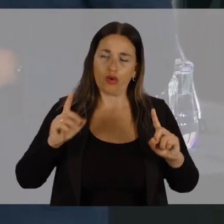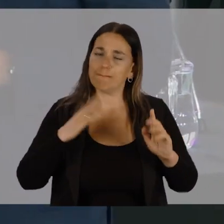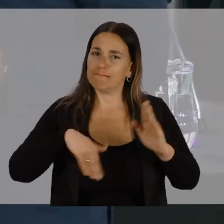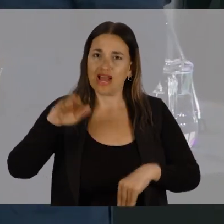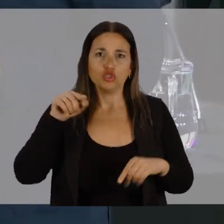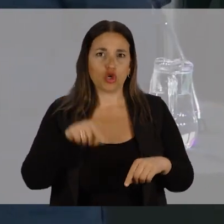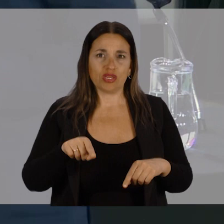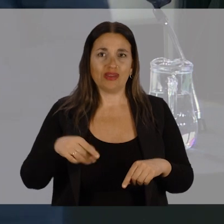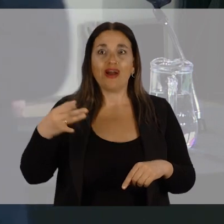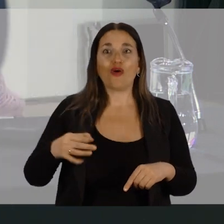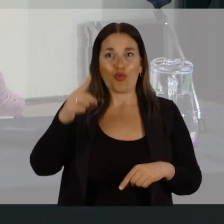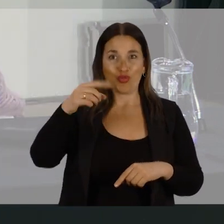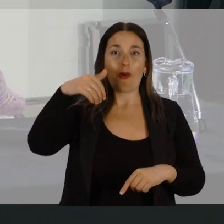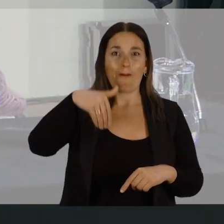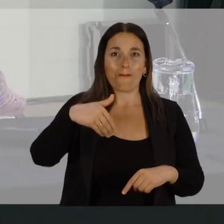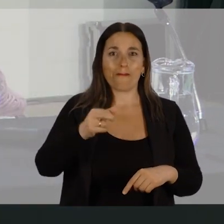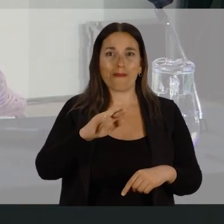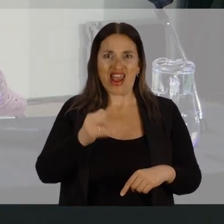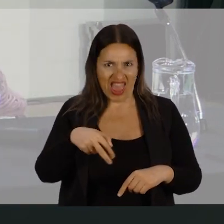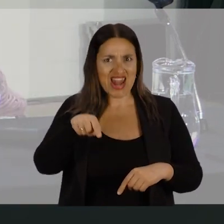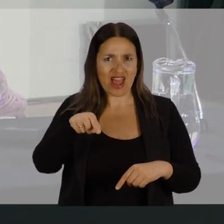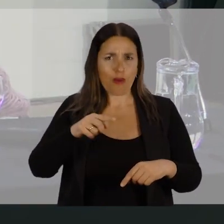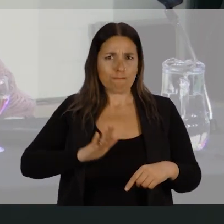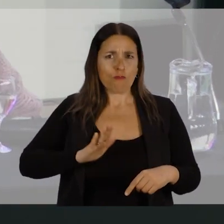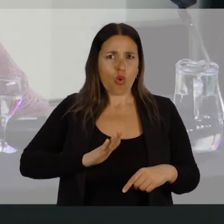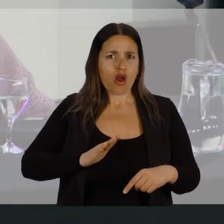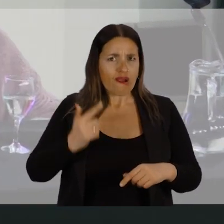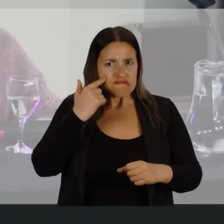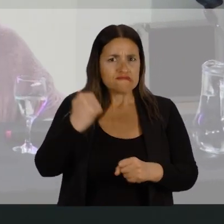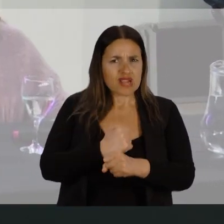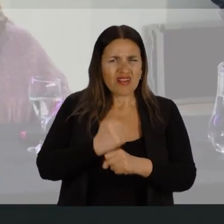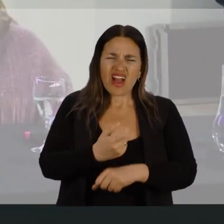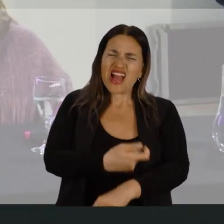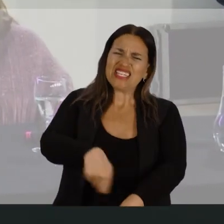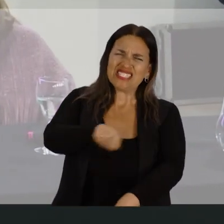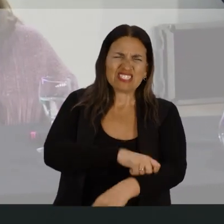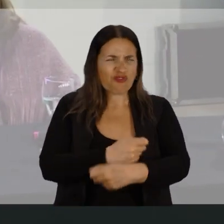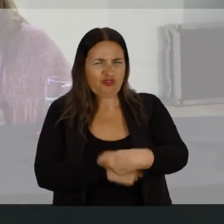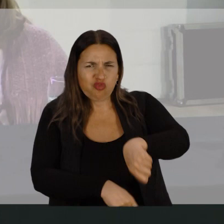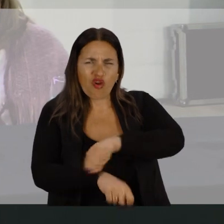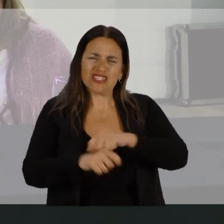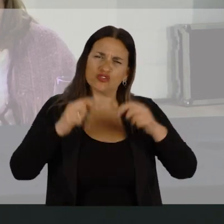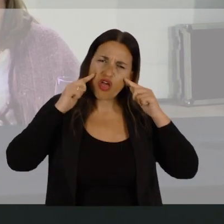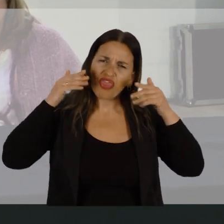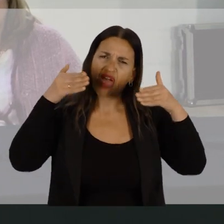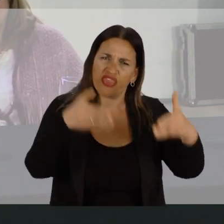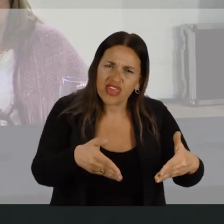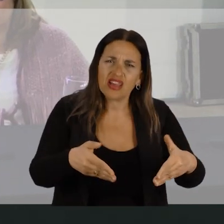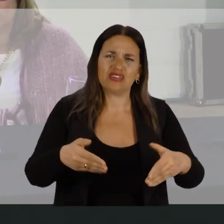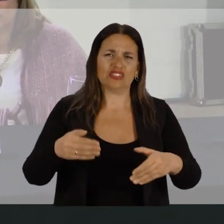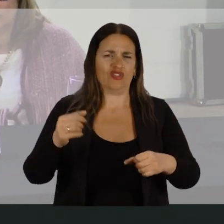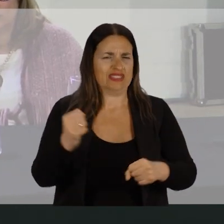masculino, si se quiere, allá Mariana González se ha hecho un lugar. ¿En base a qué? Esfuerzo,